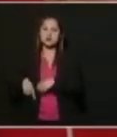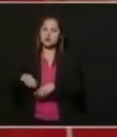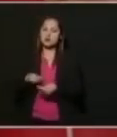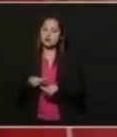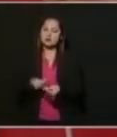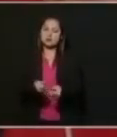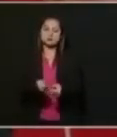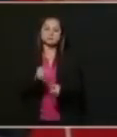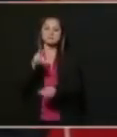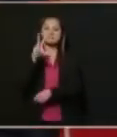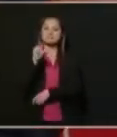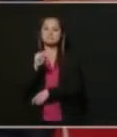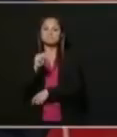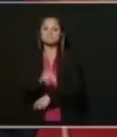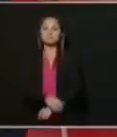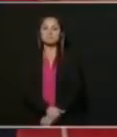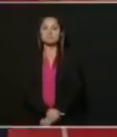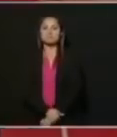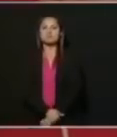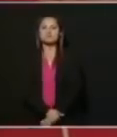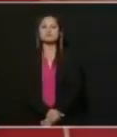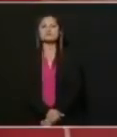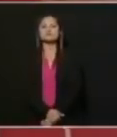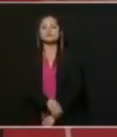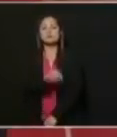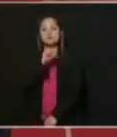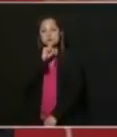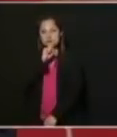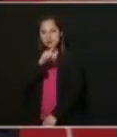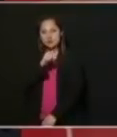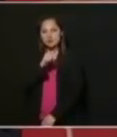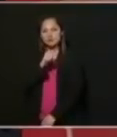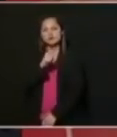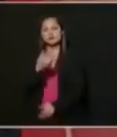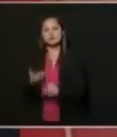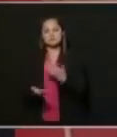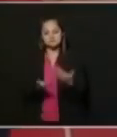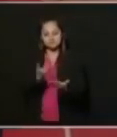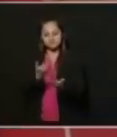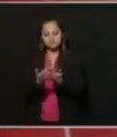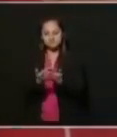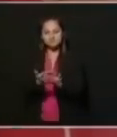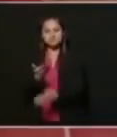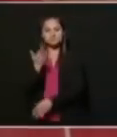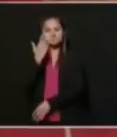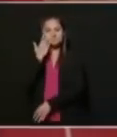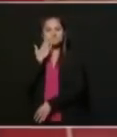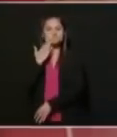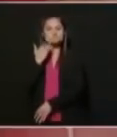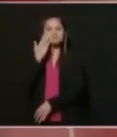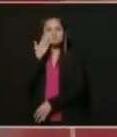erario. Se tratará con amabilidad a los ciudadanos